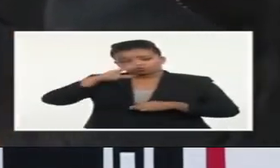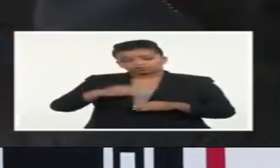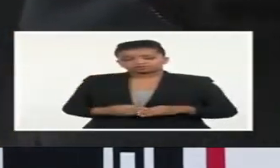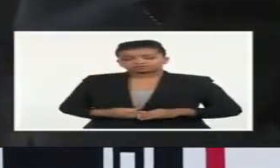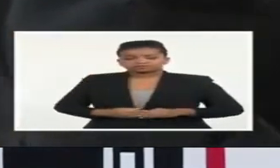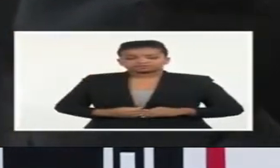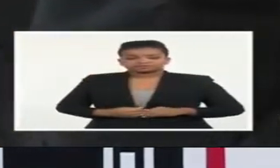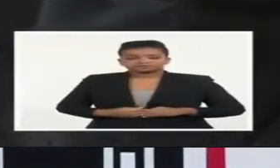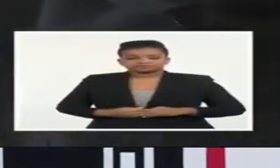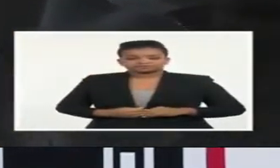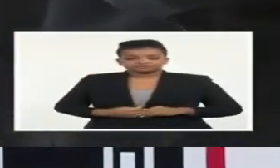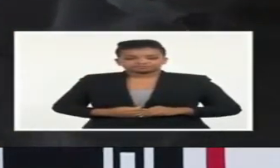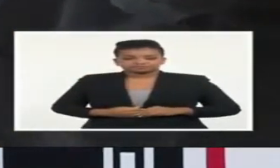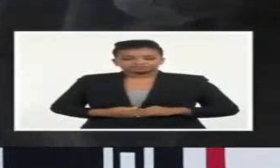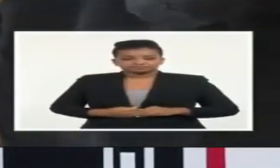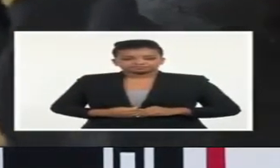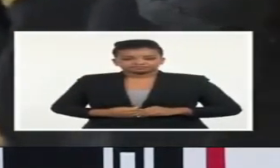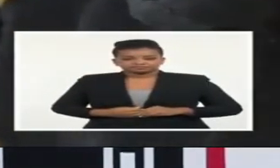oficina.